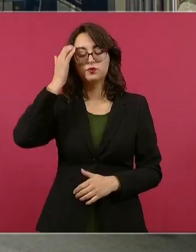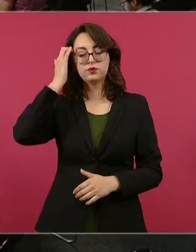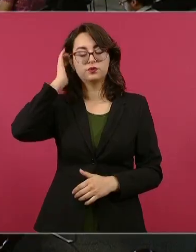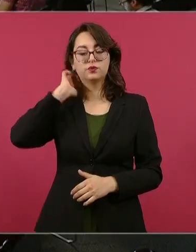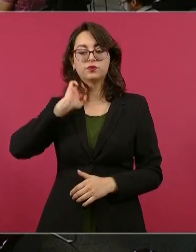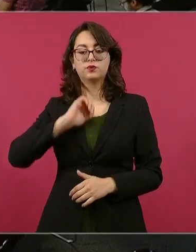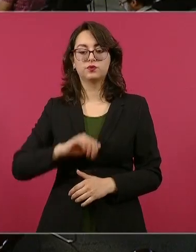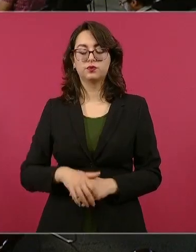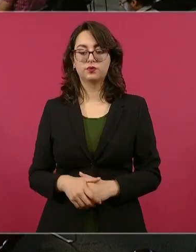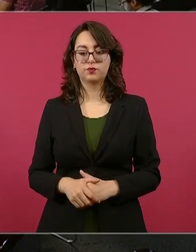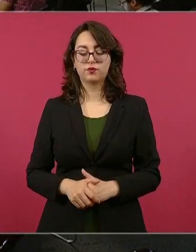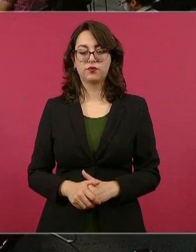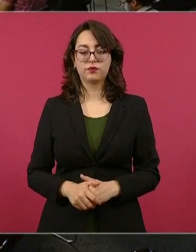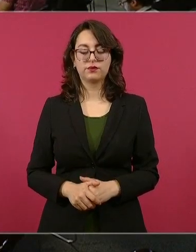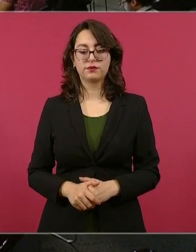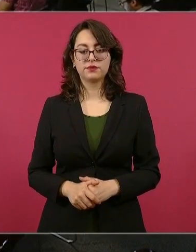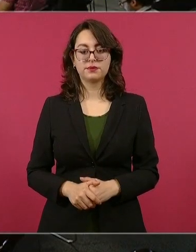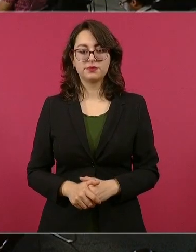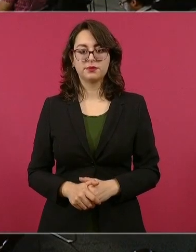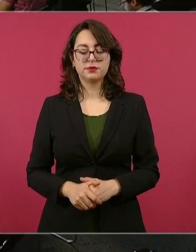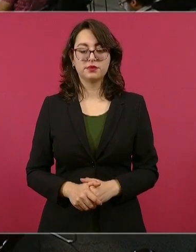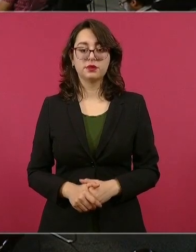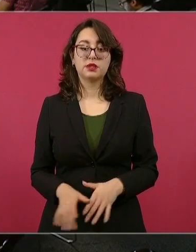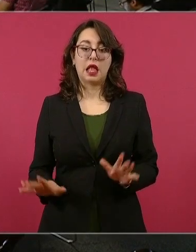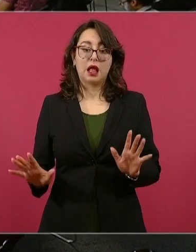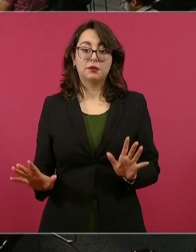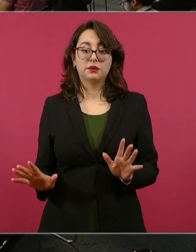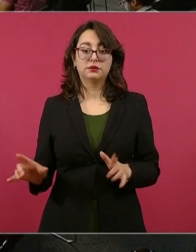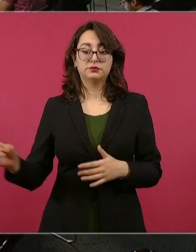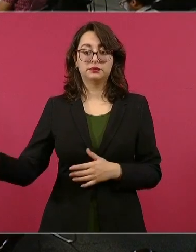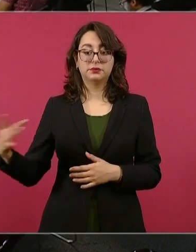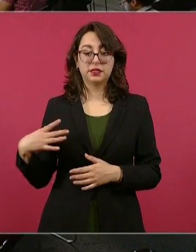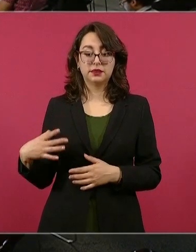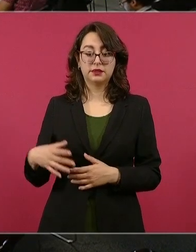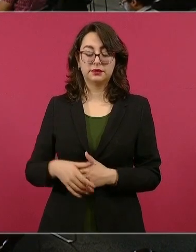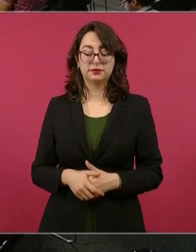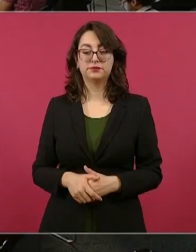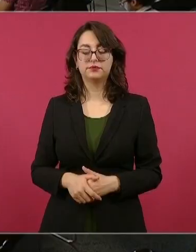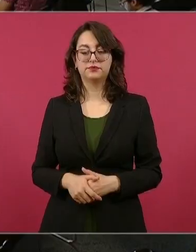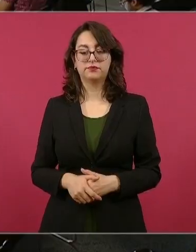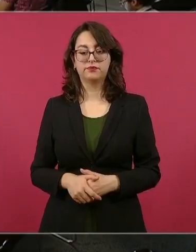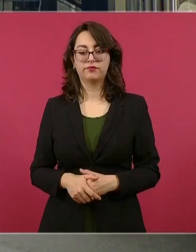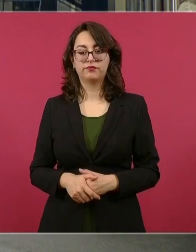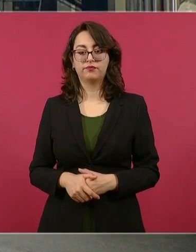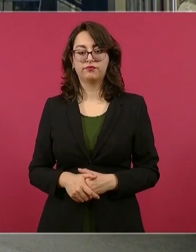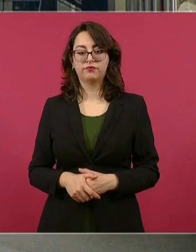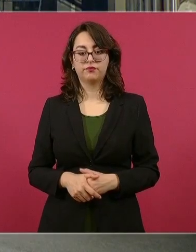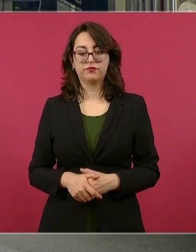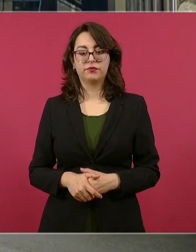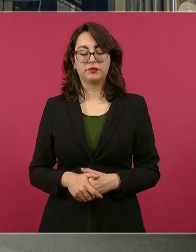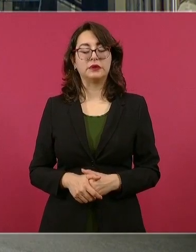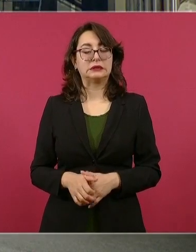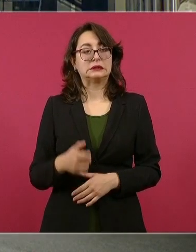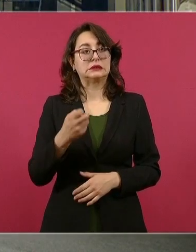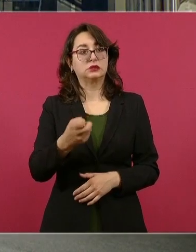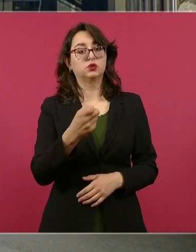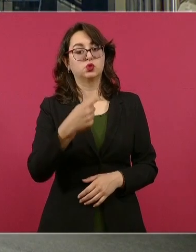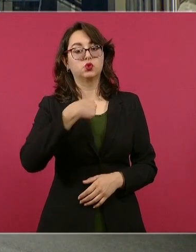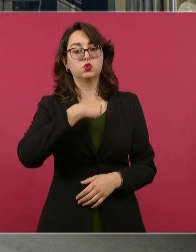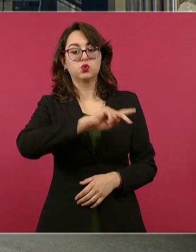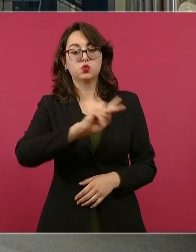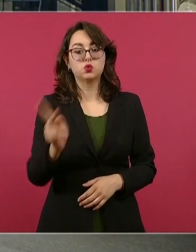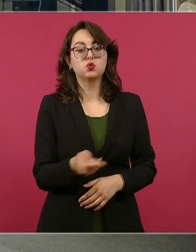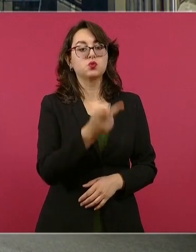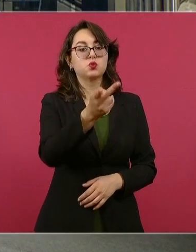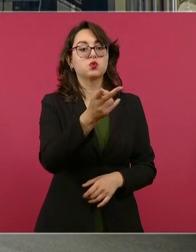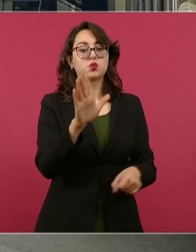ser que… Sí, nos está escuchando. De hecho, precisamente es el planteamiento, presidente, porque estos